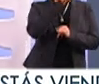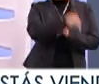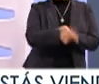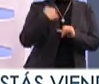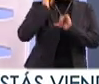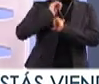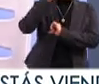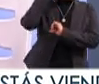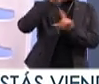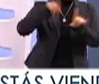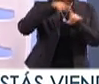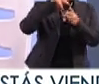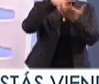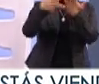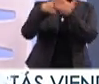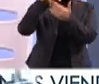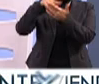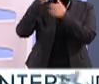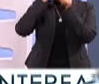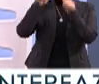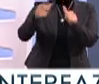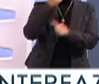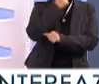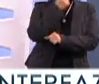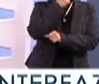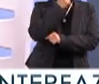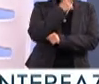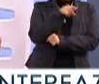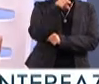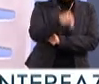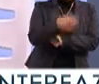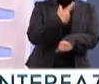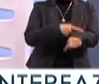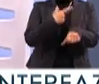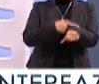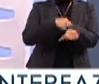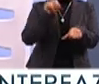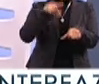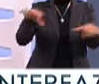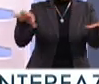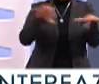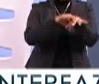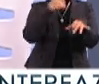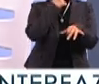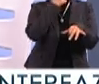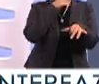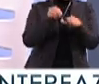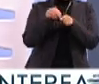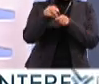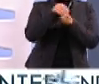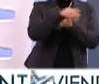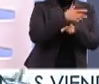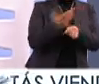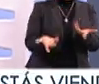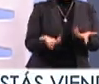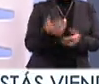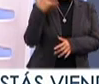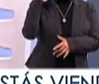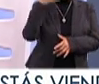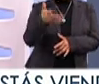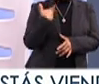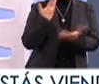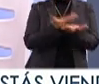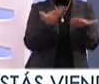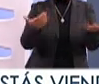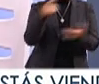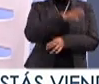que está encabezando diversos proyectos para atender la diabetes y las enfermedades relacionadas con esta enfermedad degenerativa y bueno